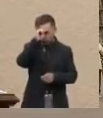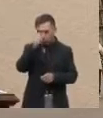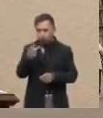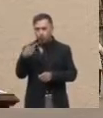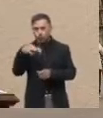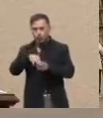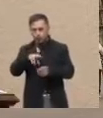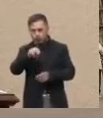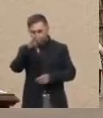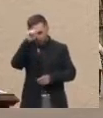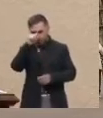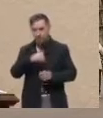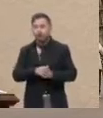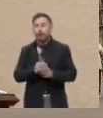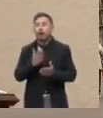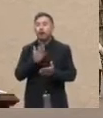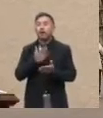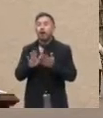su consideración,